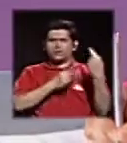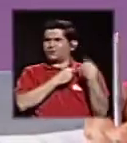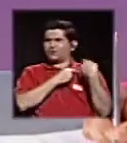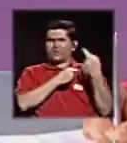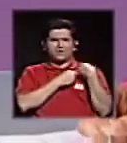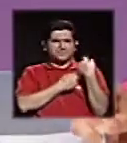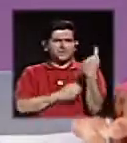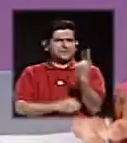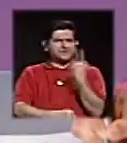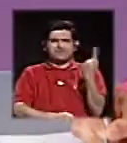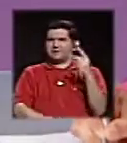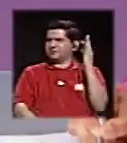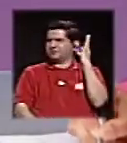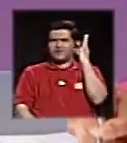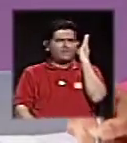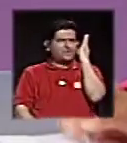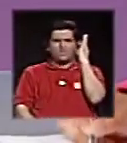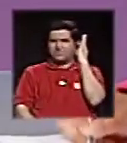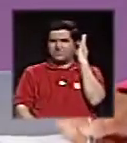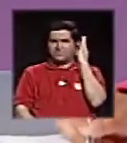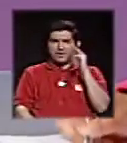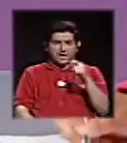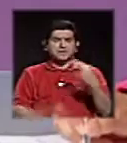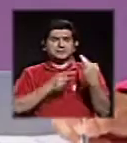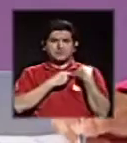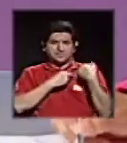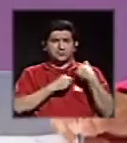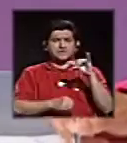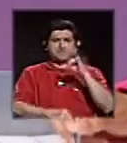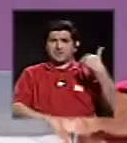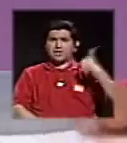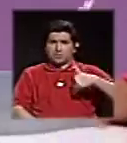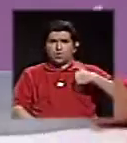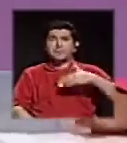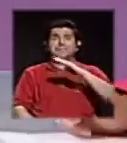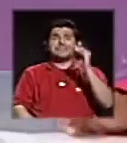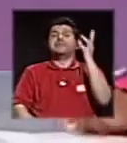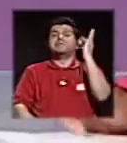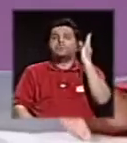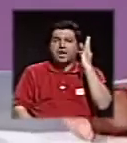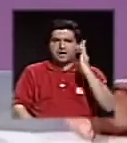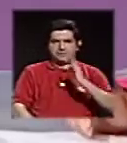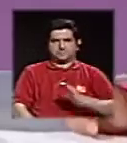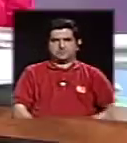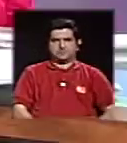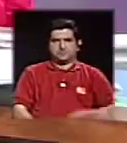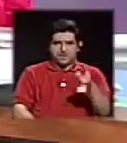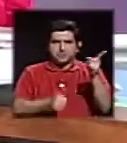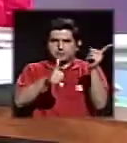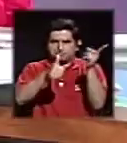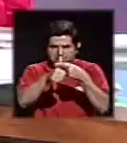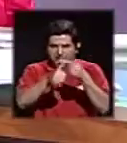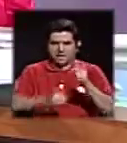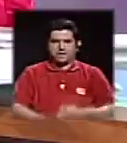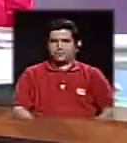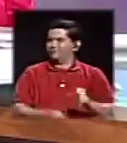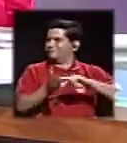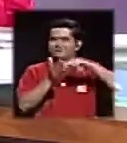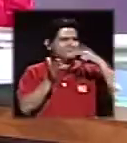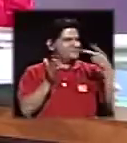únicamente de las mujeres esa es una obligación de los hombres y de las mujeres eso en primer lugar no